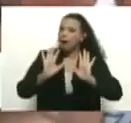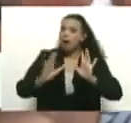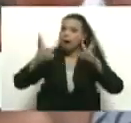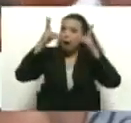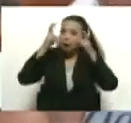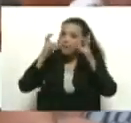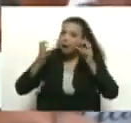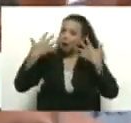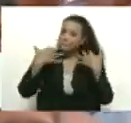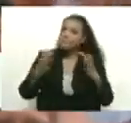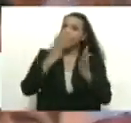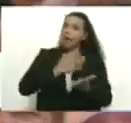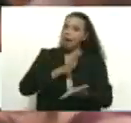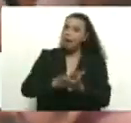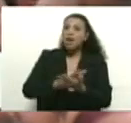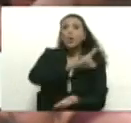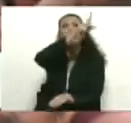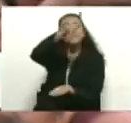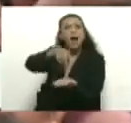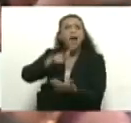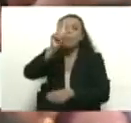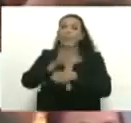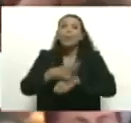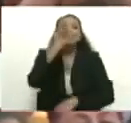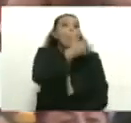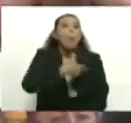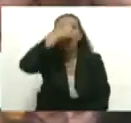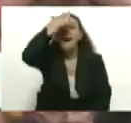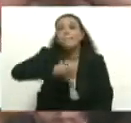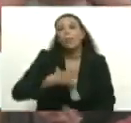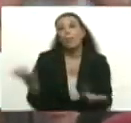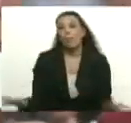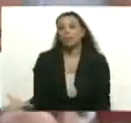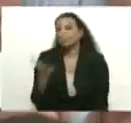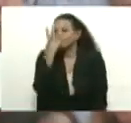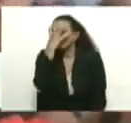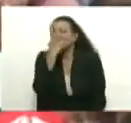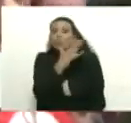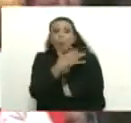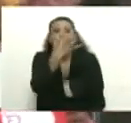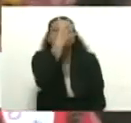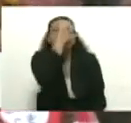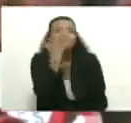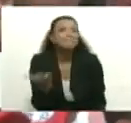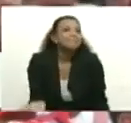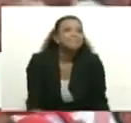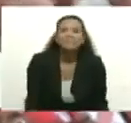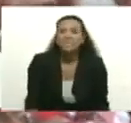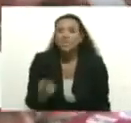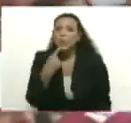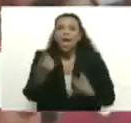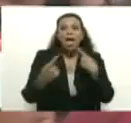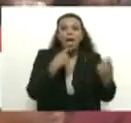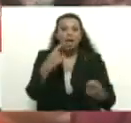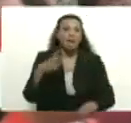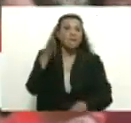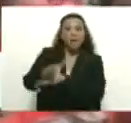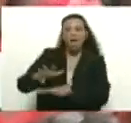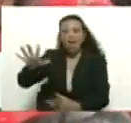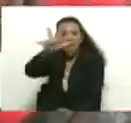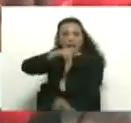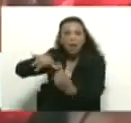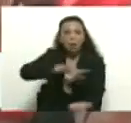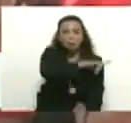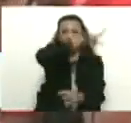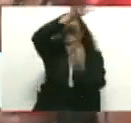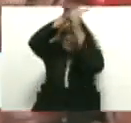Escúcheme, ya va. Ellos van a venir porque ellos no tienen vergüenza. Y a ese pueblo que ellos pedían invasiones y que lanzaran una